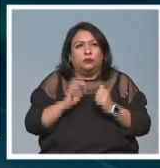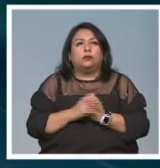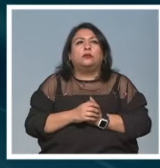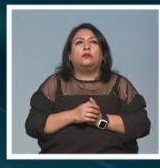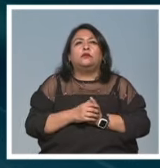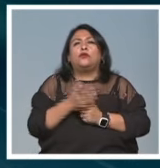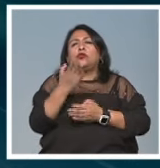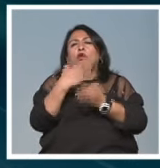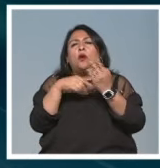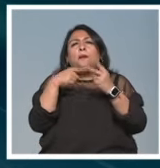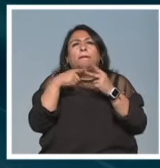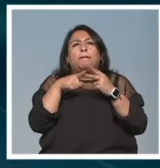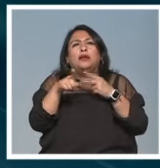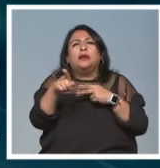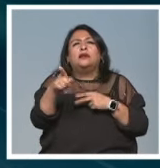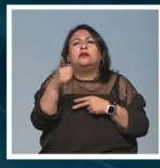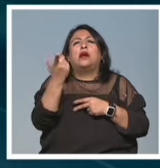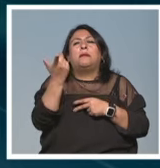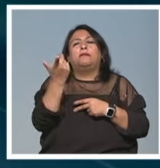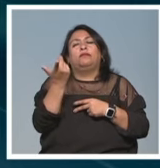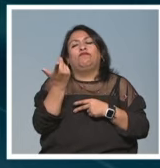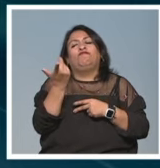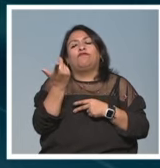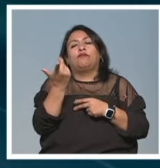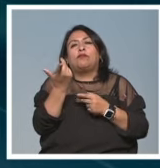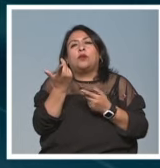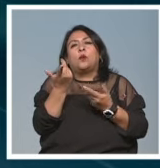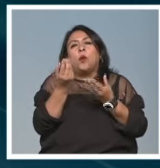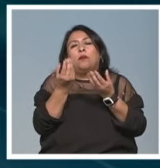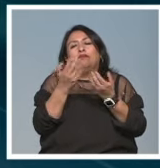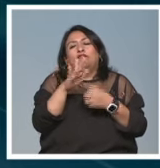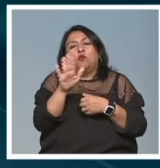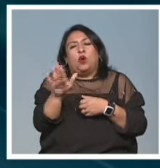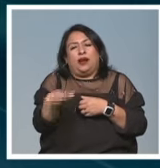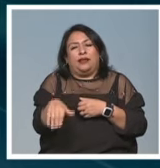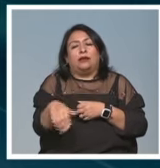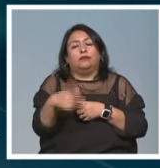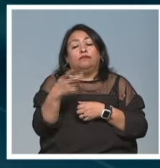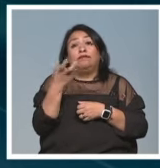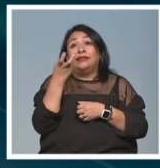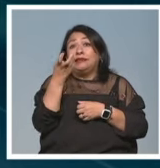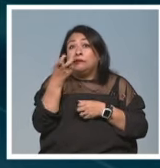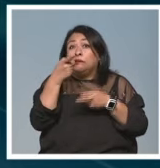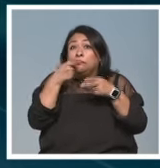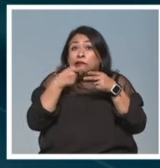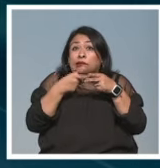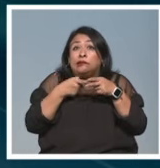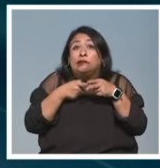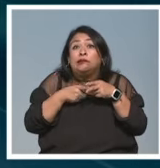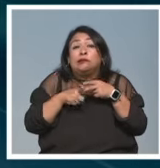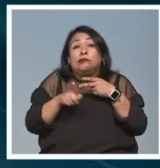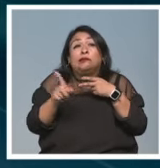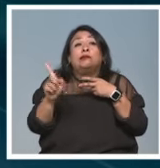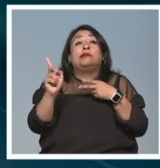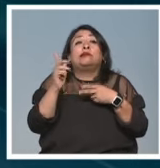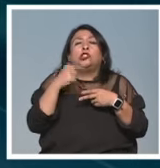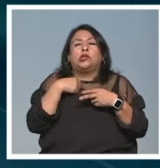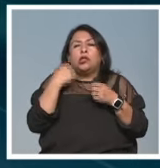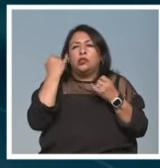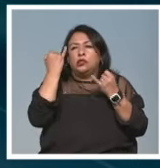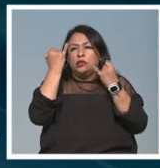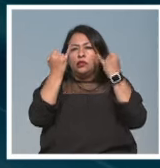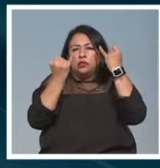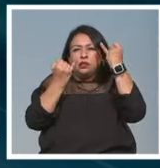Todo surgió a partir de una pérdida, justamente. Y entonces, a partir de ahí, comencé a crear